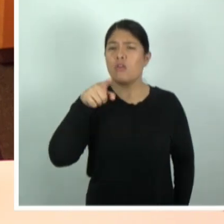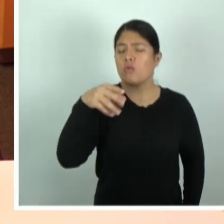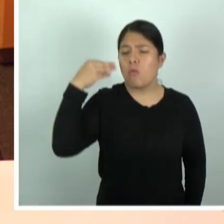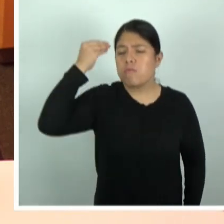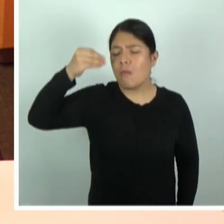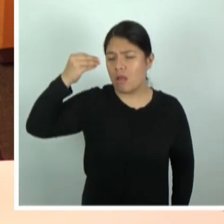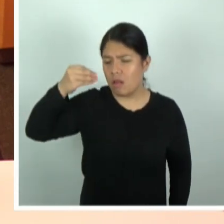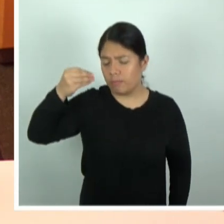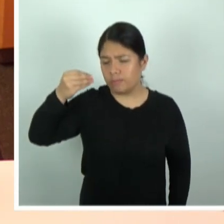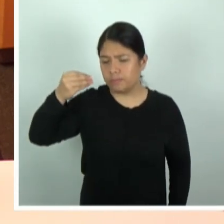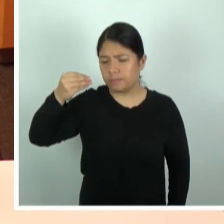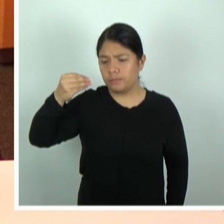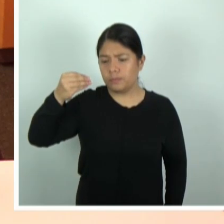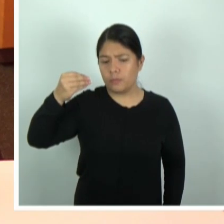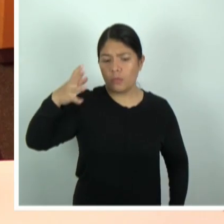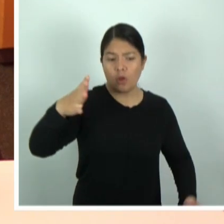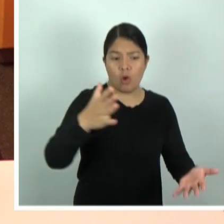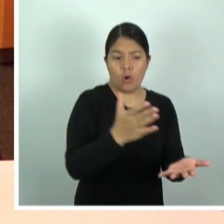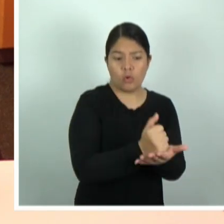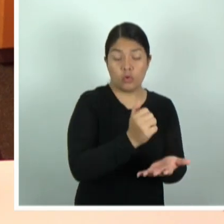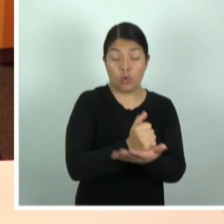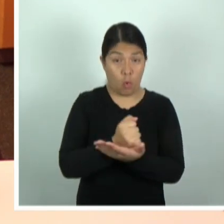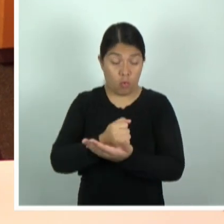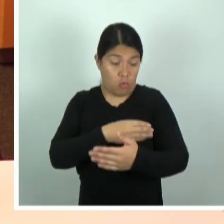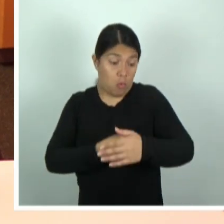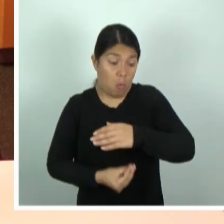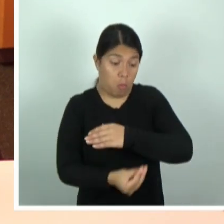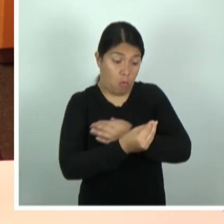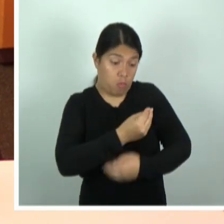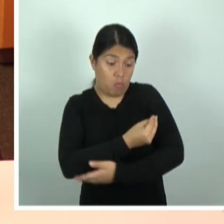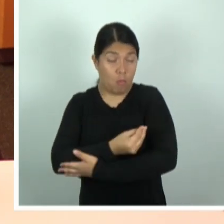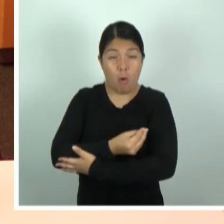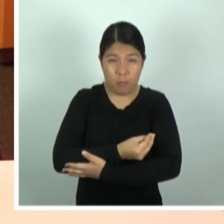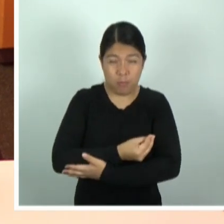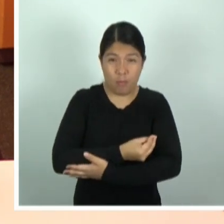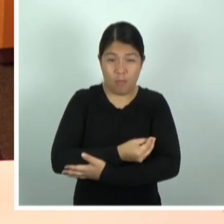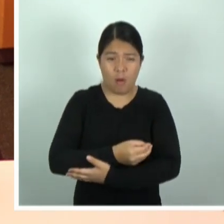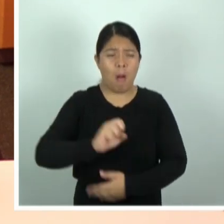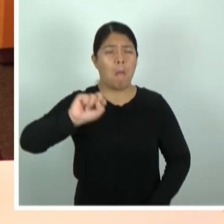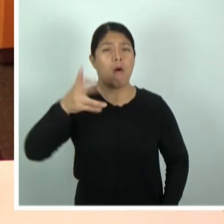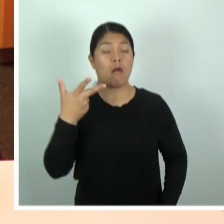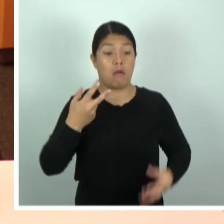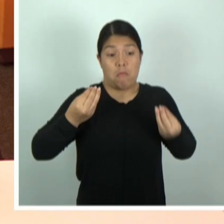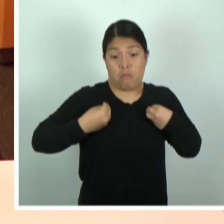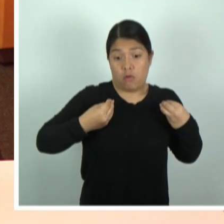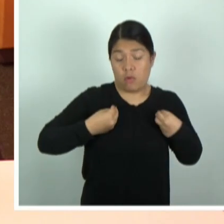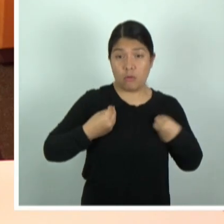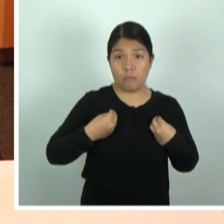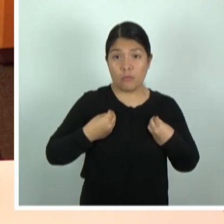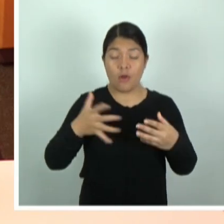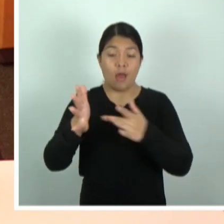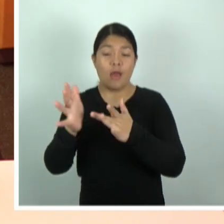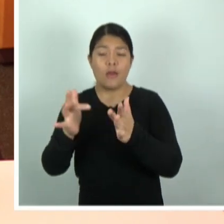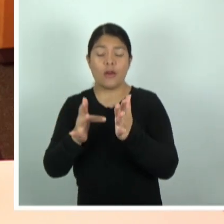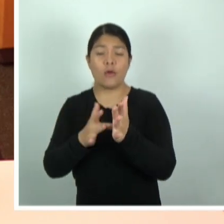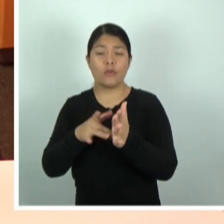cosa. Todo bebé que nace, nace para vivir. Jesucristo fue